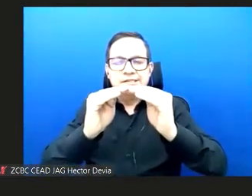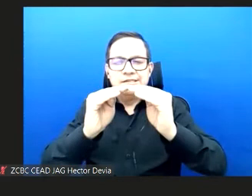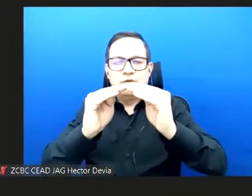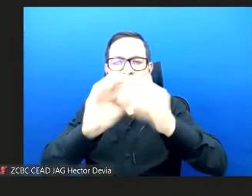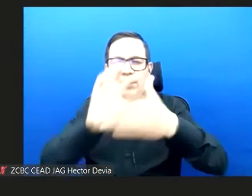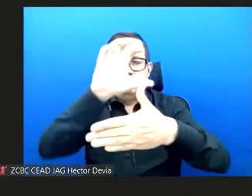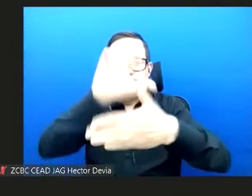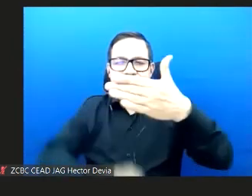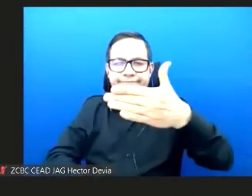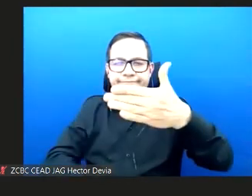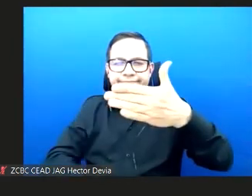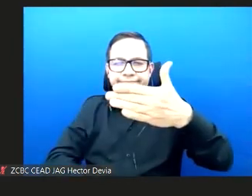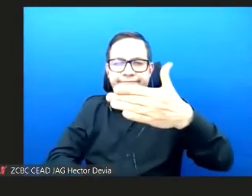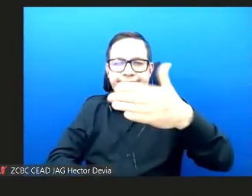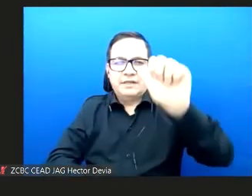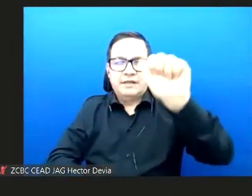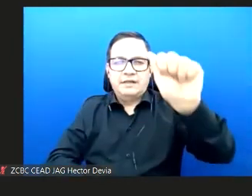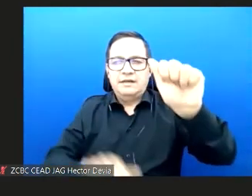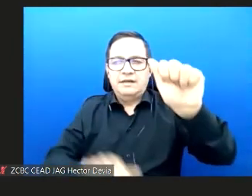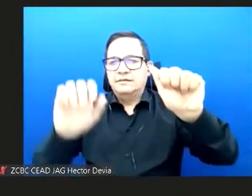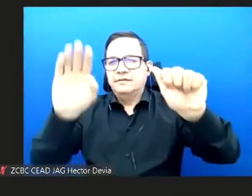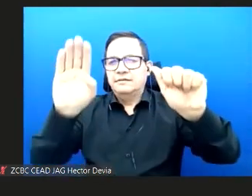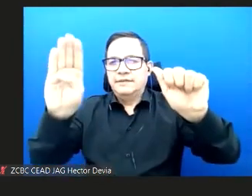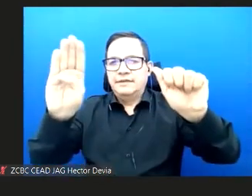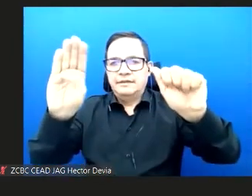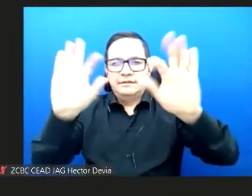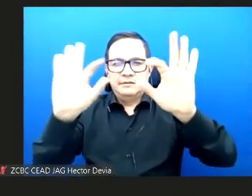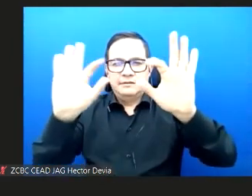poco difícil colorear acá.